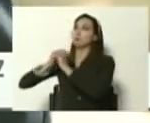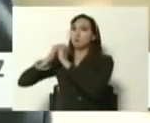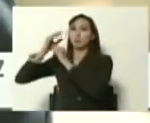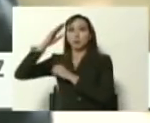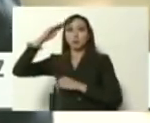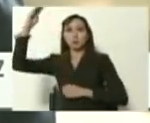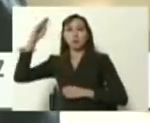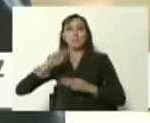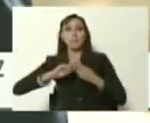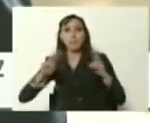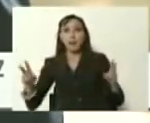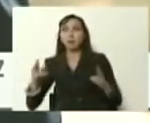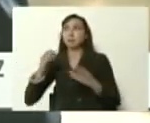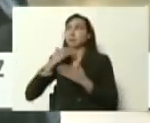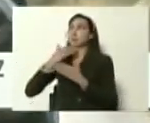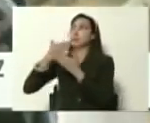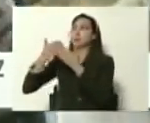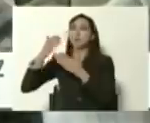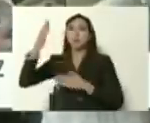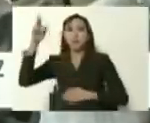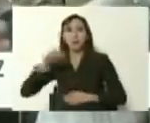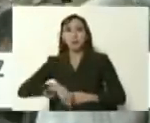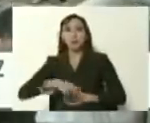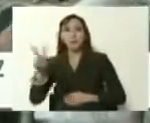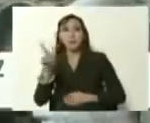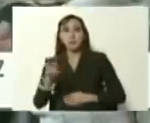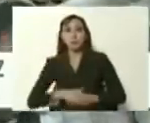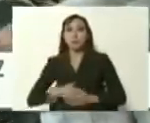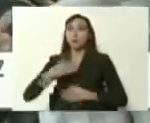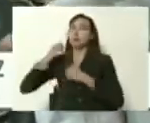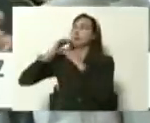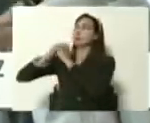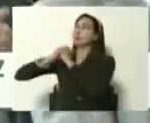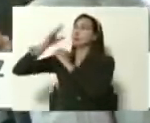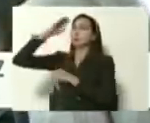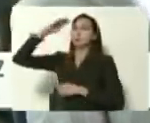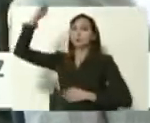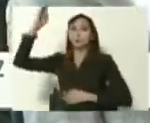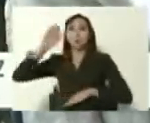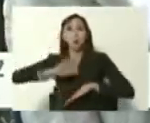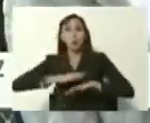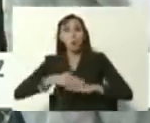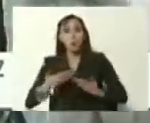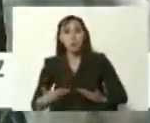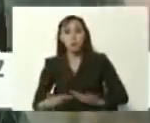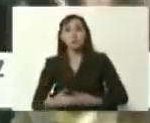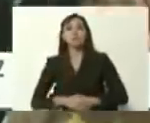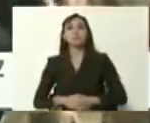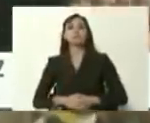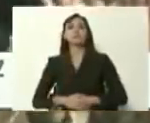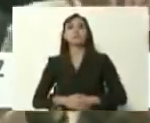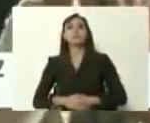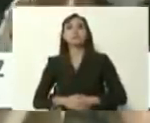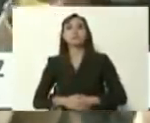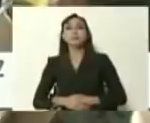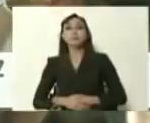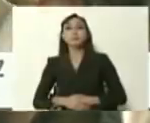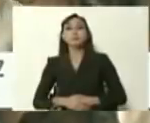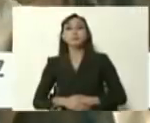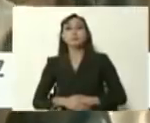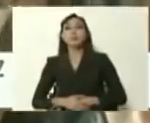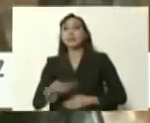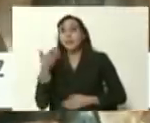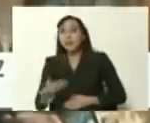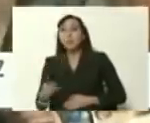Venezuela. Que ayunan, oran, claman a Dios. Por eso, este sexto punto es darle